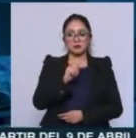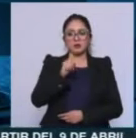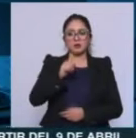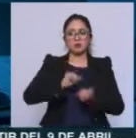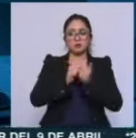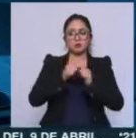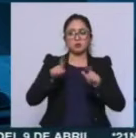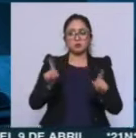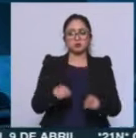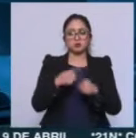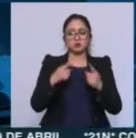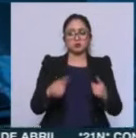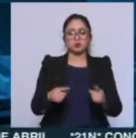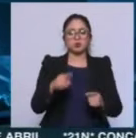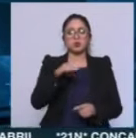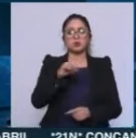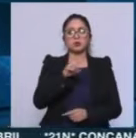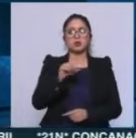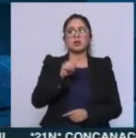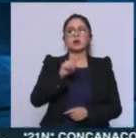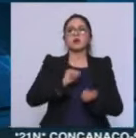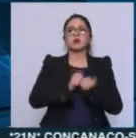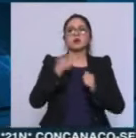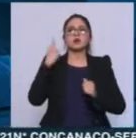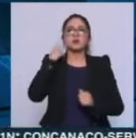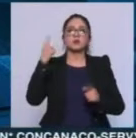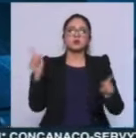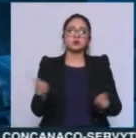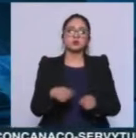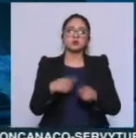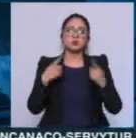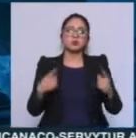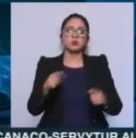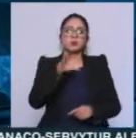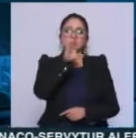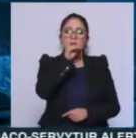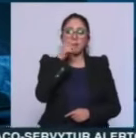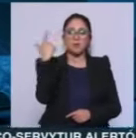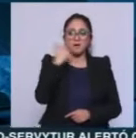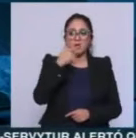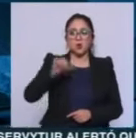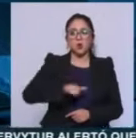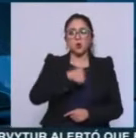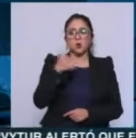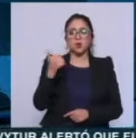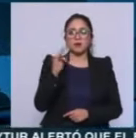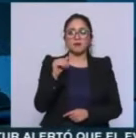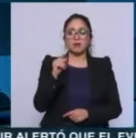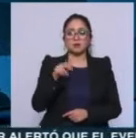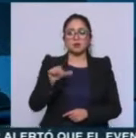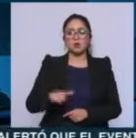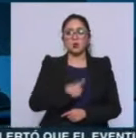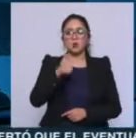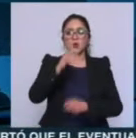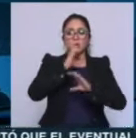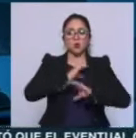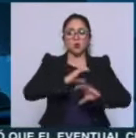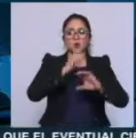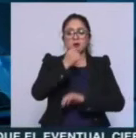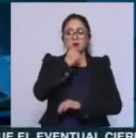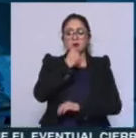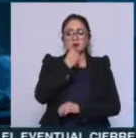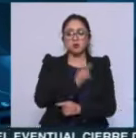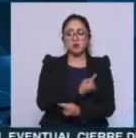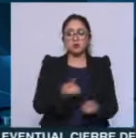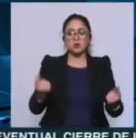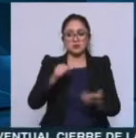Juvenil Universitaria, de la Orquesta Sinfónica Nacional interpretando El Patito Feo y otras fantasías, y escuchará al coro de los niños